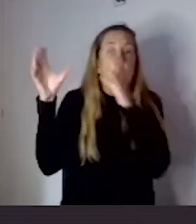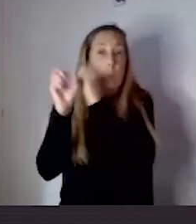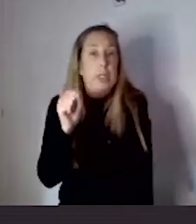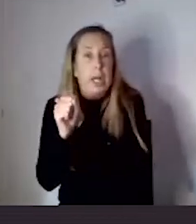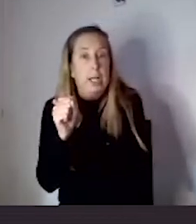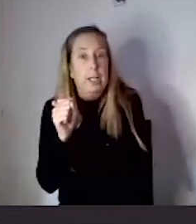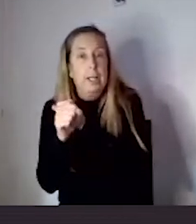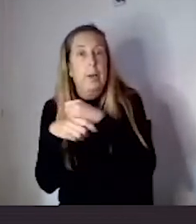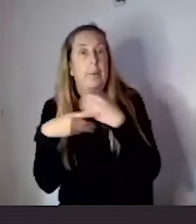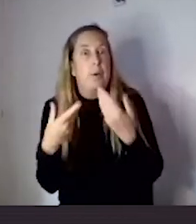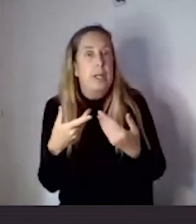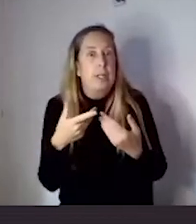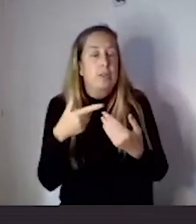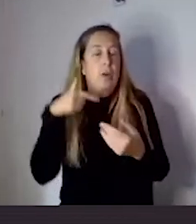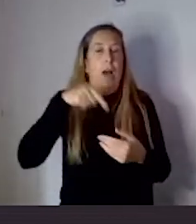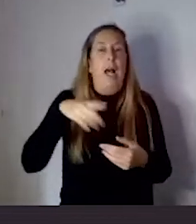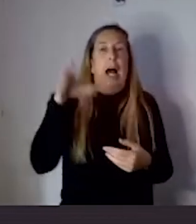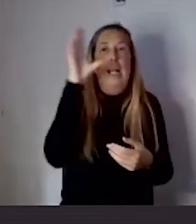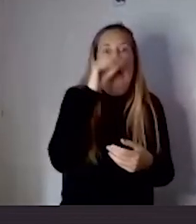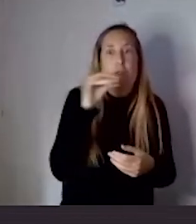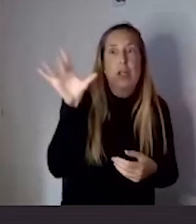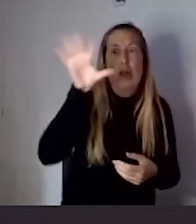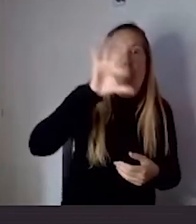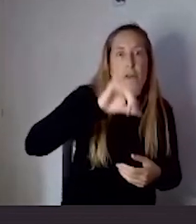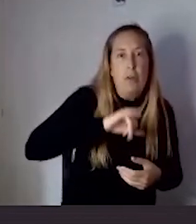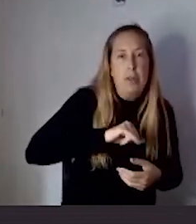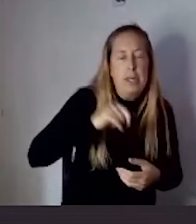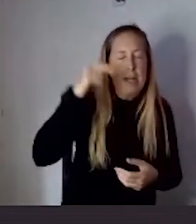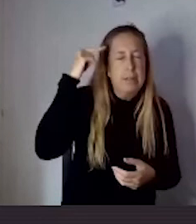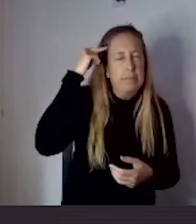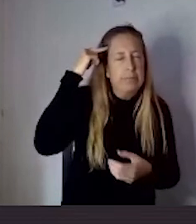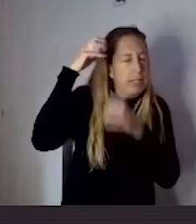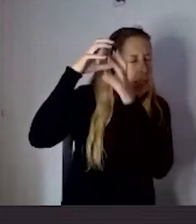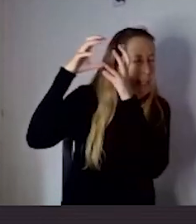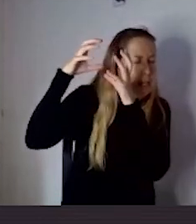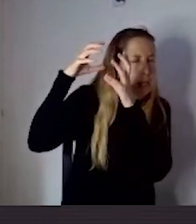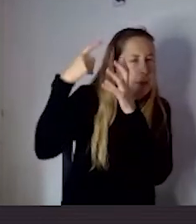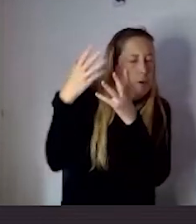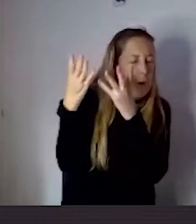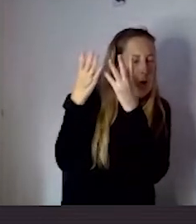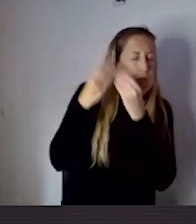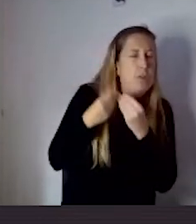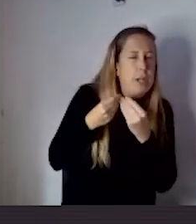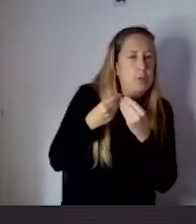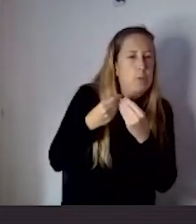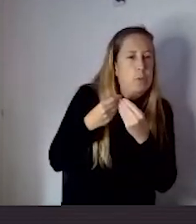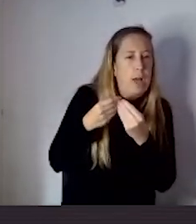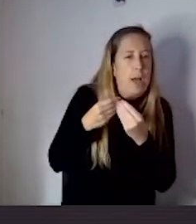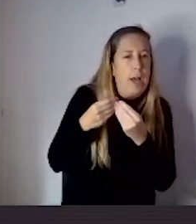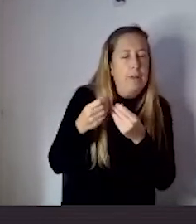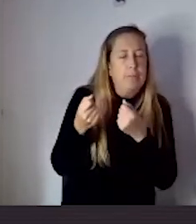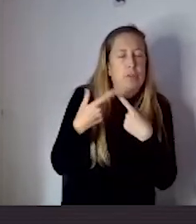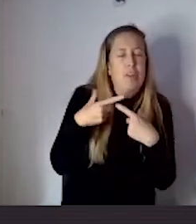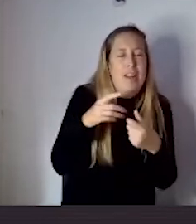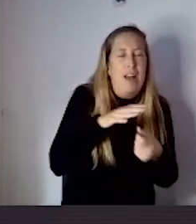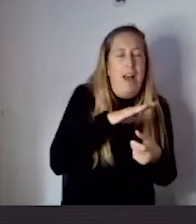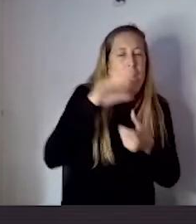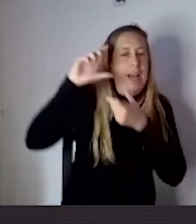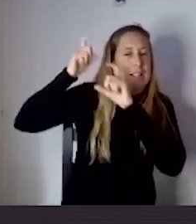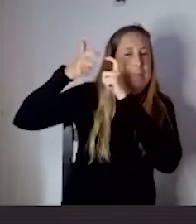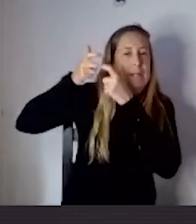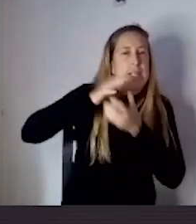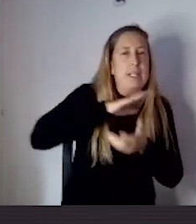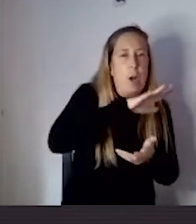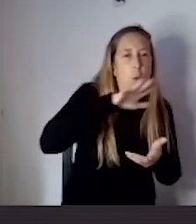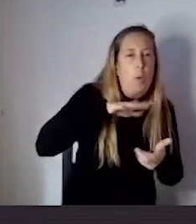es un sub censo del cerebro humano que nos ayuda a dar contexto a nuestras experiencias al momento a las